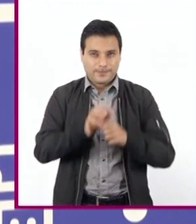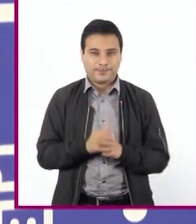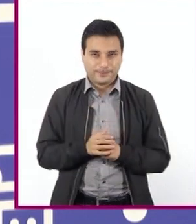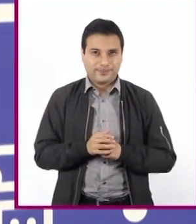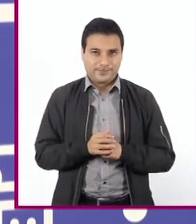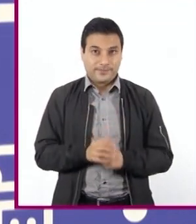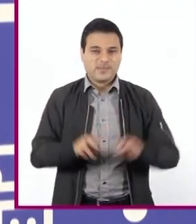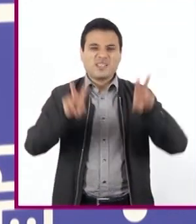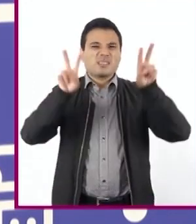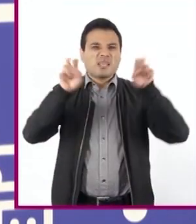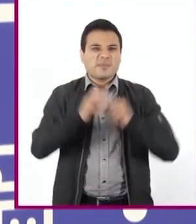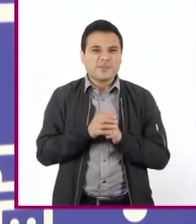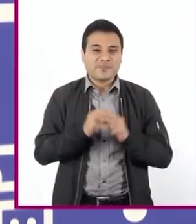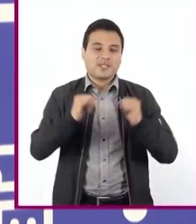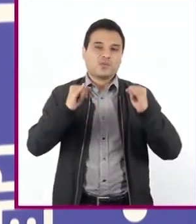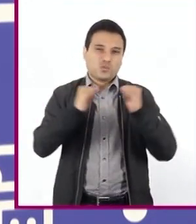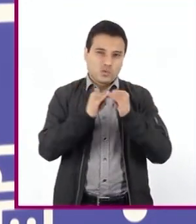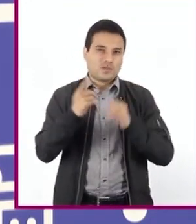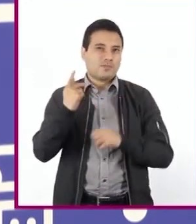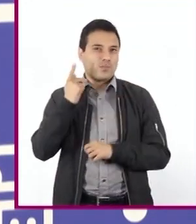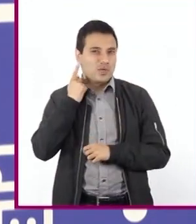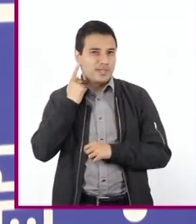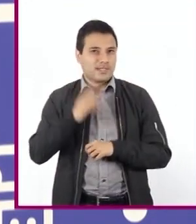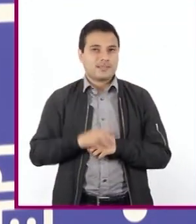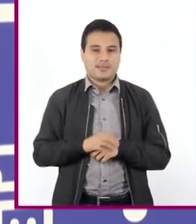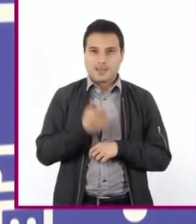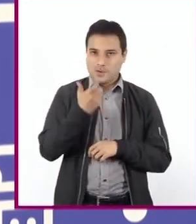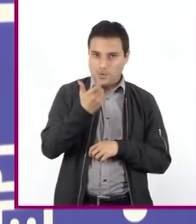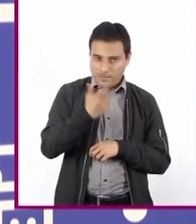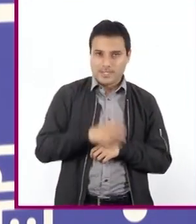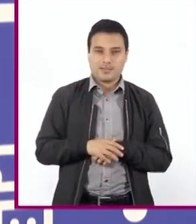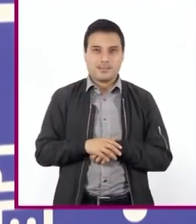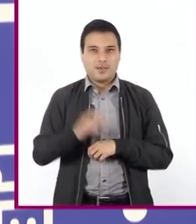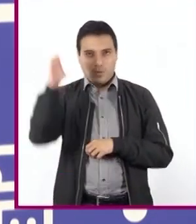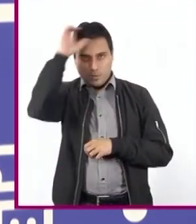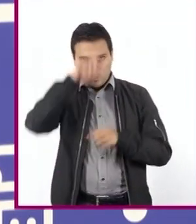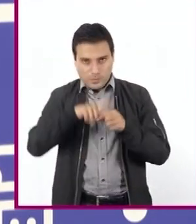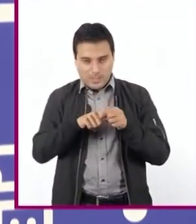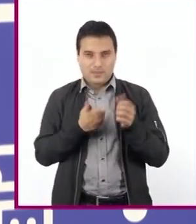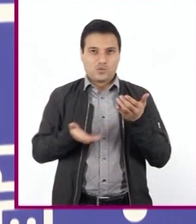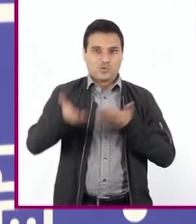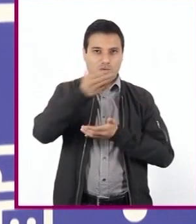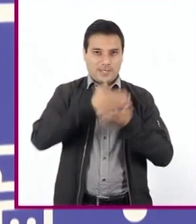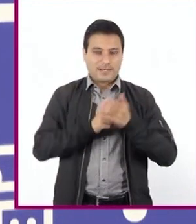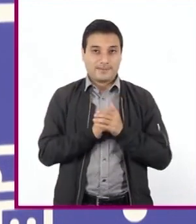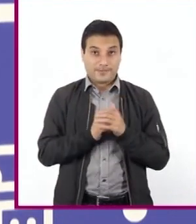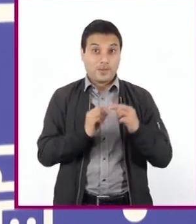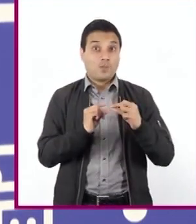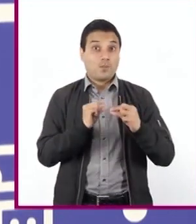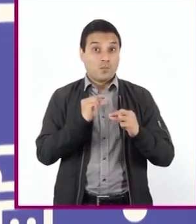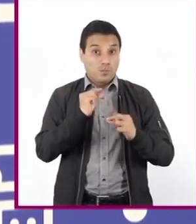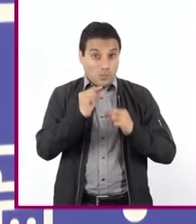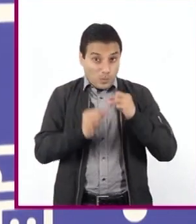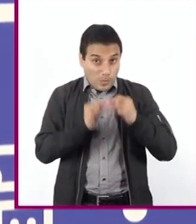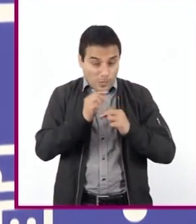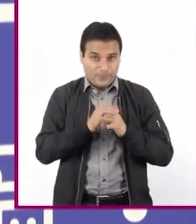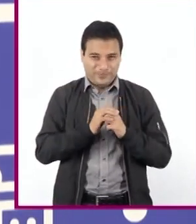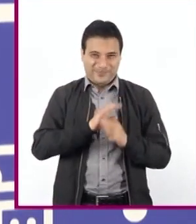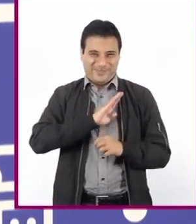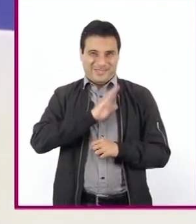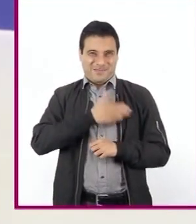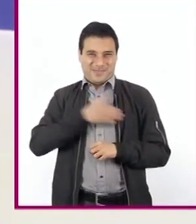instituciones políticas, económicas, culturales y sociales que permitieron la consolidación del virreinato en